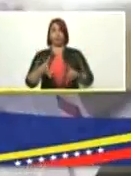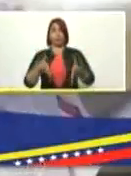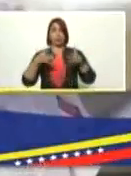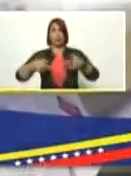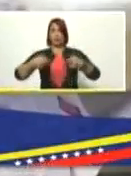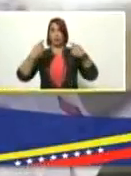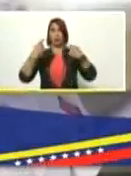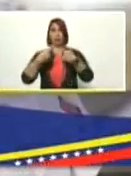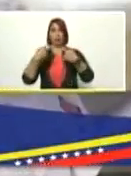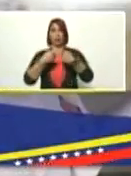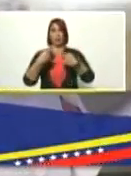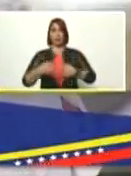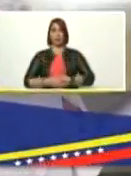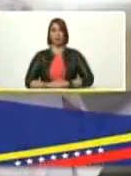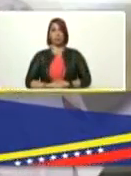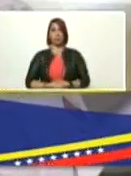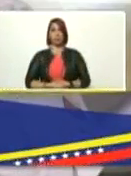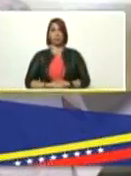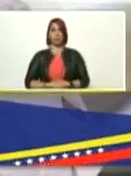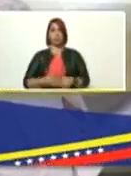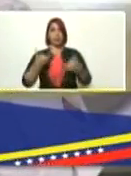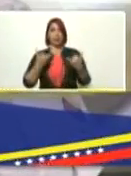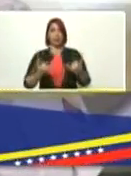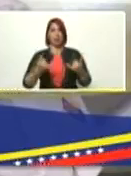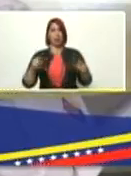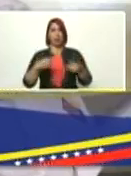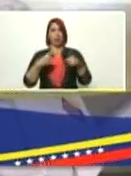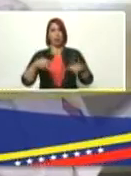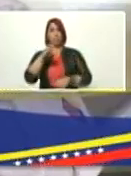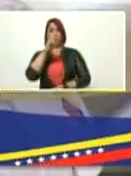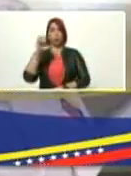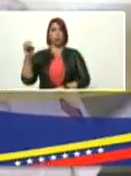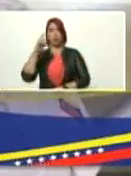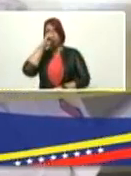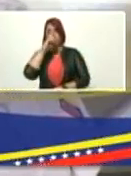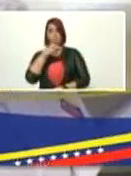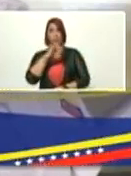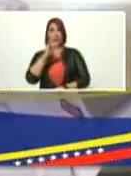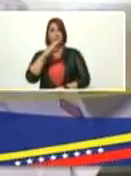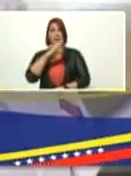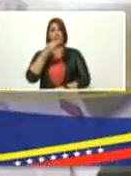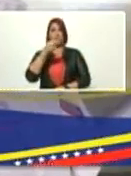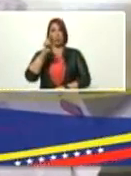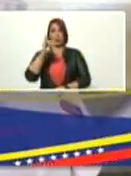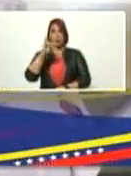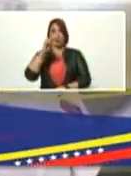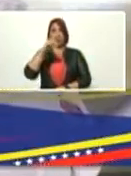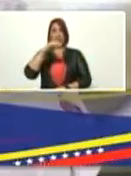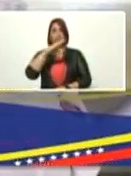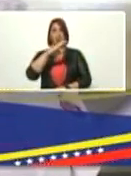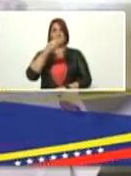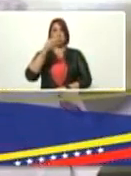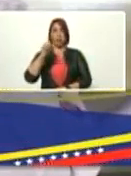batalla. Ahora se van a cumplir los 200 años de Pichincha.